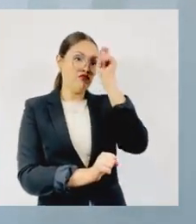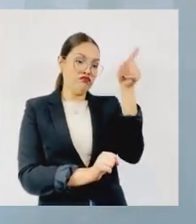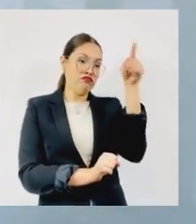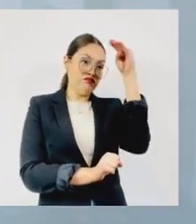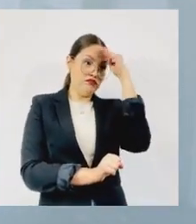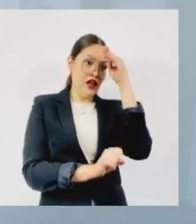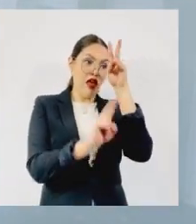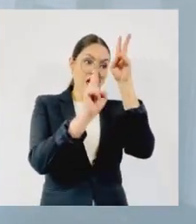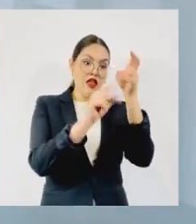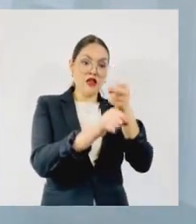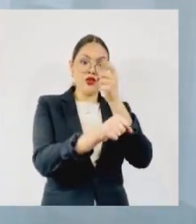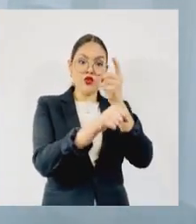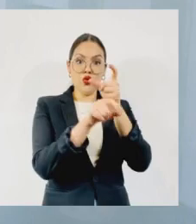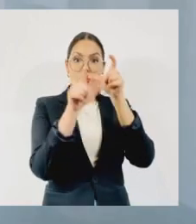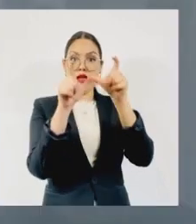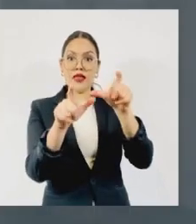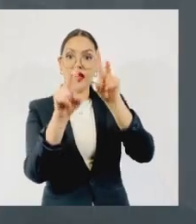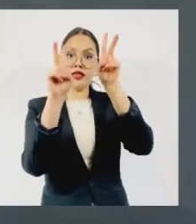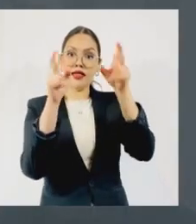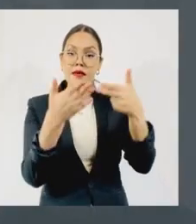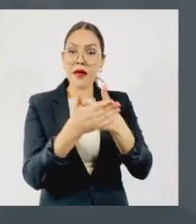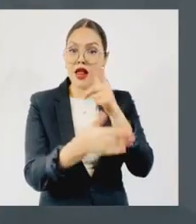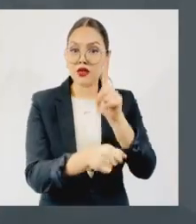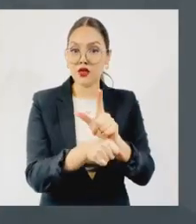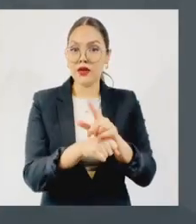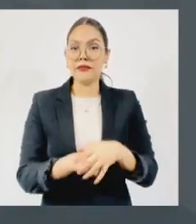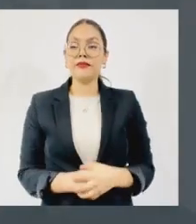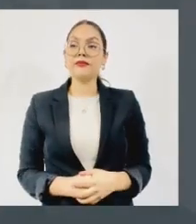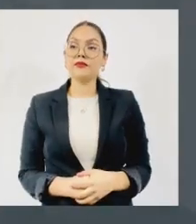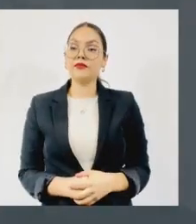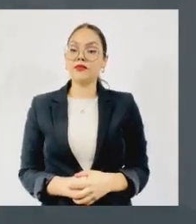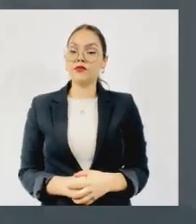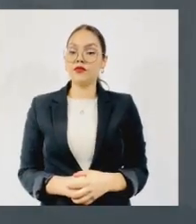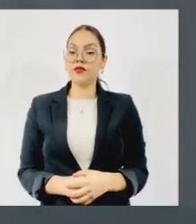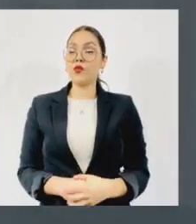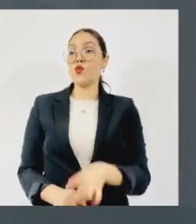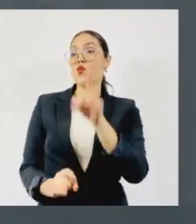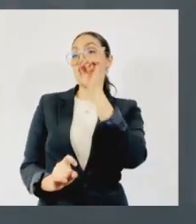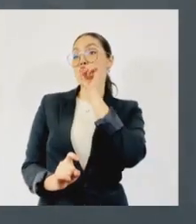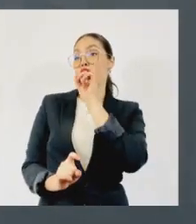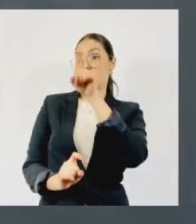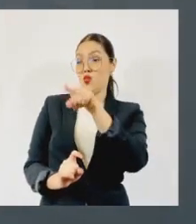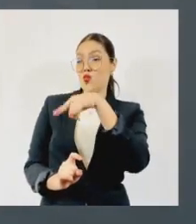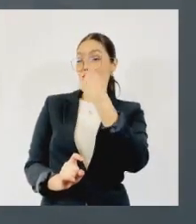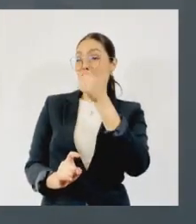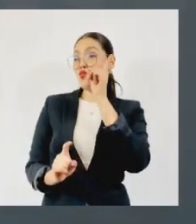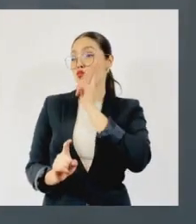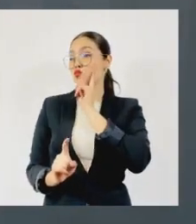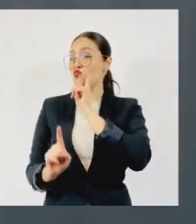obras de seguridad nacional. ¿Ser mujer aún es una desventaja en la esfera política?